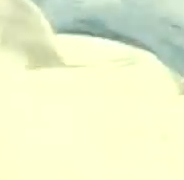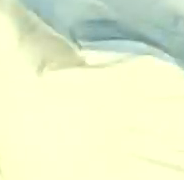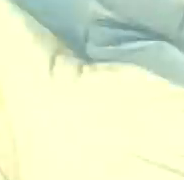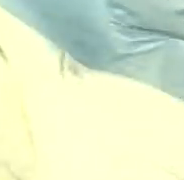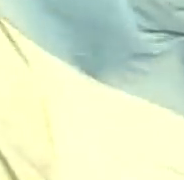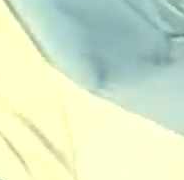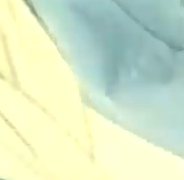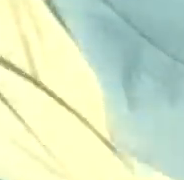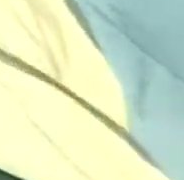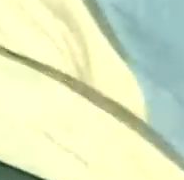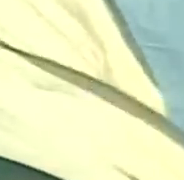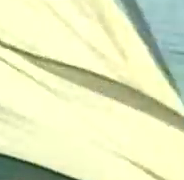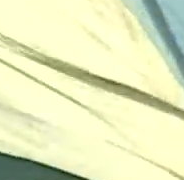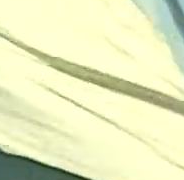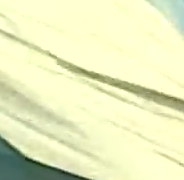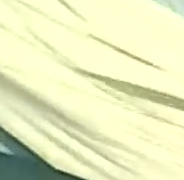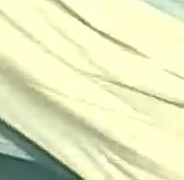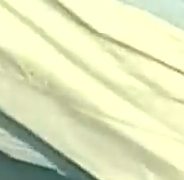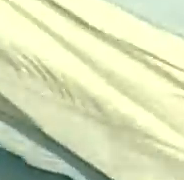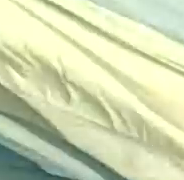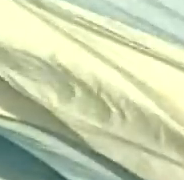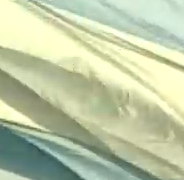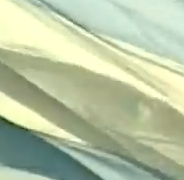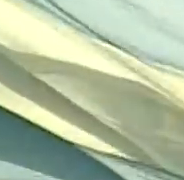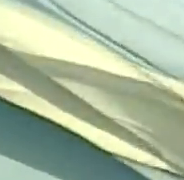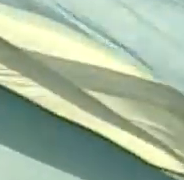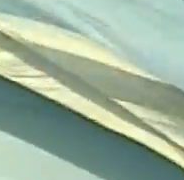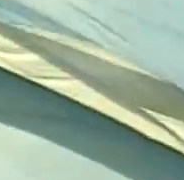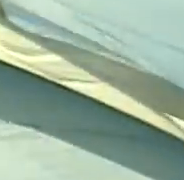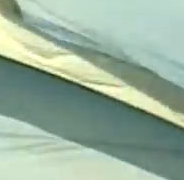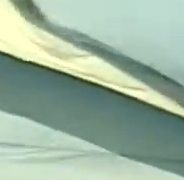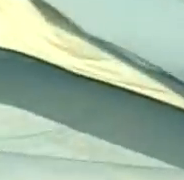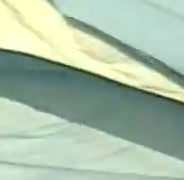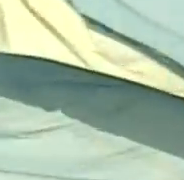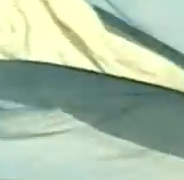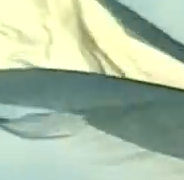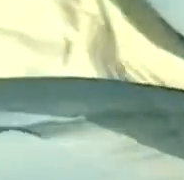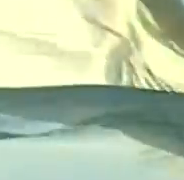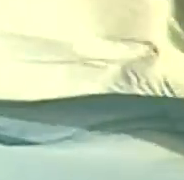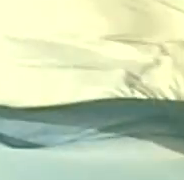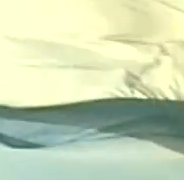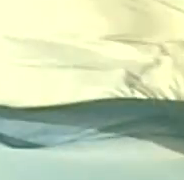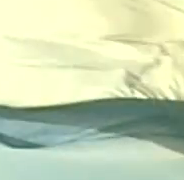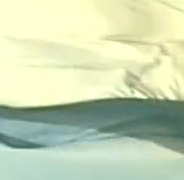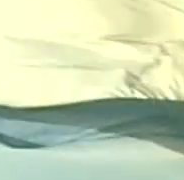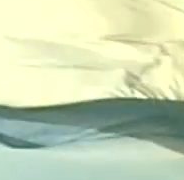nacional de radio y televisión de todo el país y el servicio internacional RAE, Radiodifusión Argentina al Exterior.